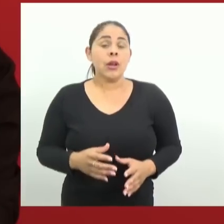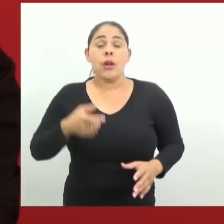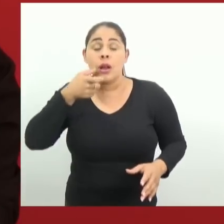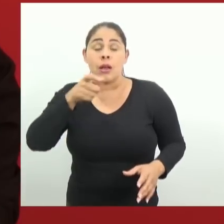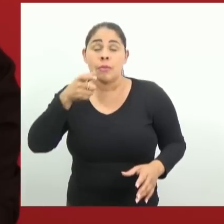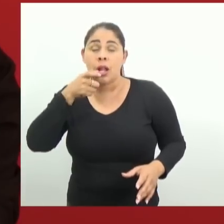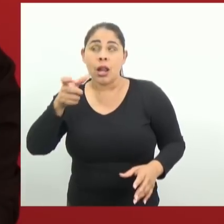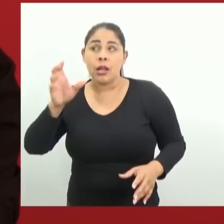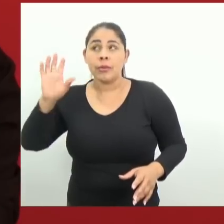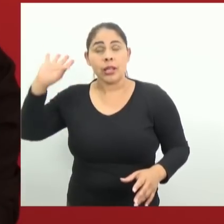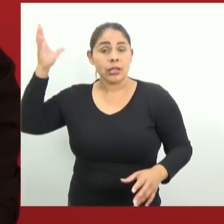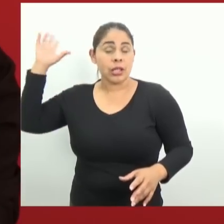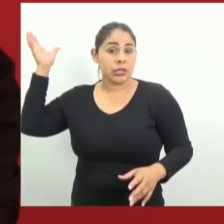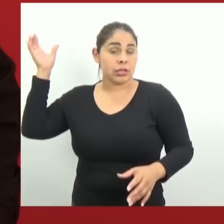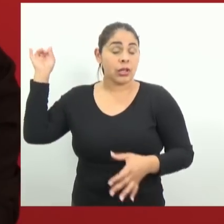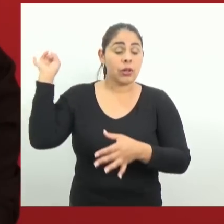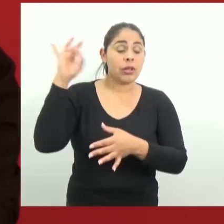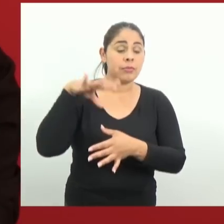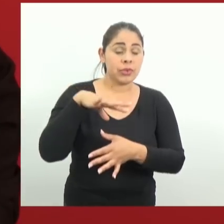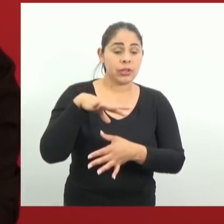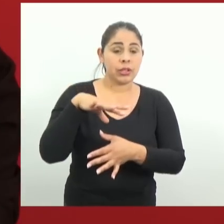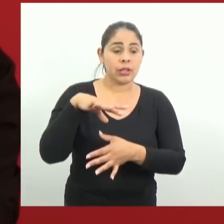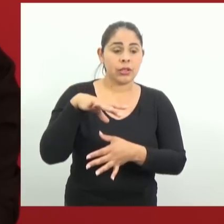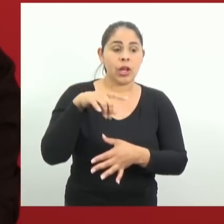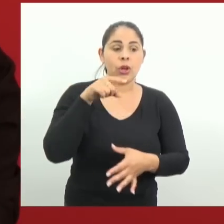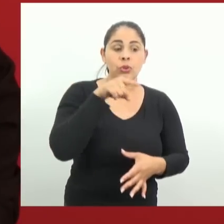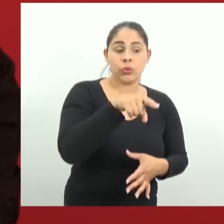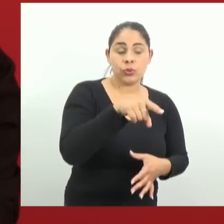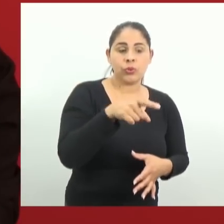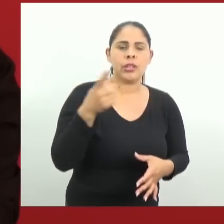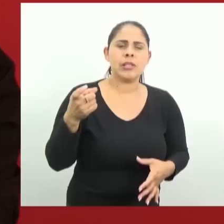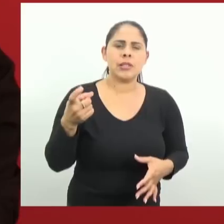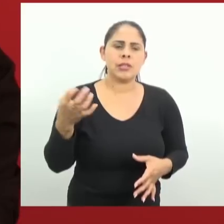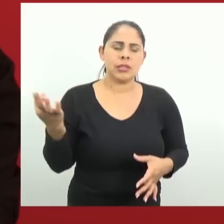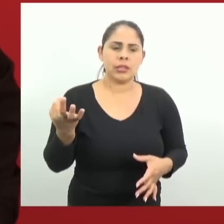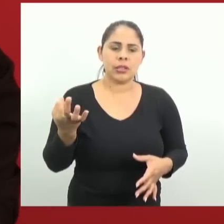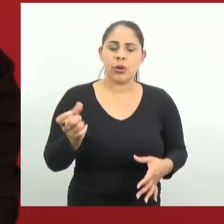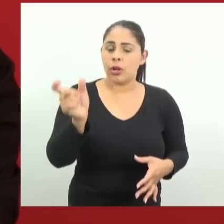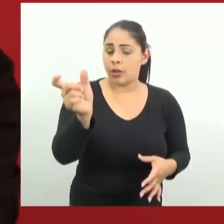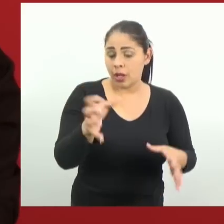lo único que necesita es que alguien en la tierra le cree.